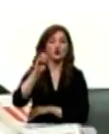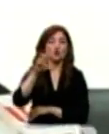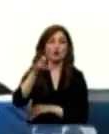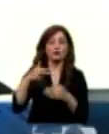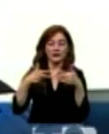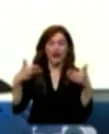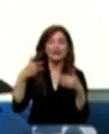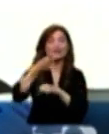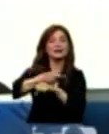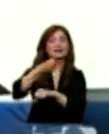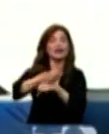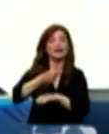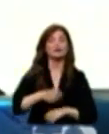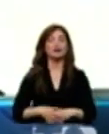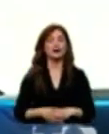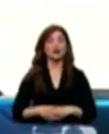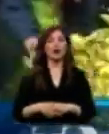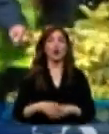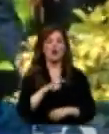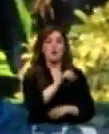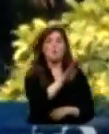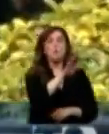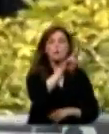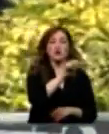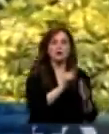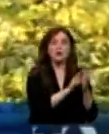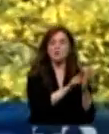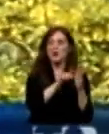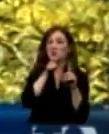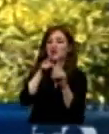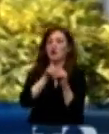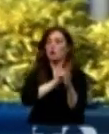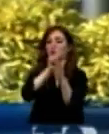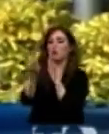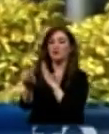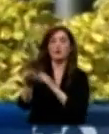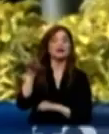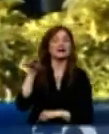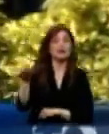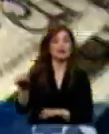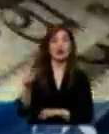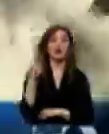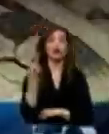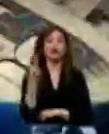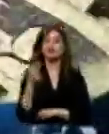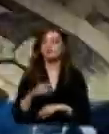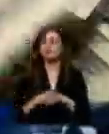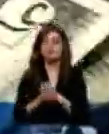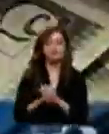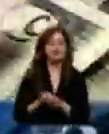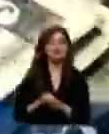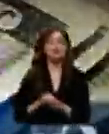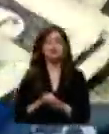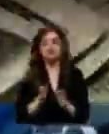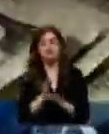cheques de gerencia o directamente desde la cuenta de Alesbury. Y de allí, según la fiscalía, los dineros eran dispuestos por los dos lobistas y entregados